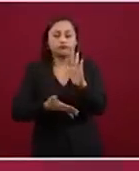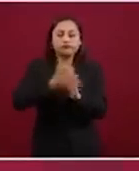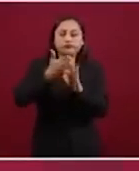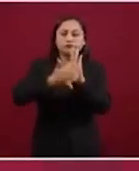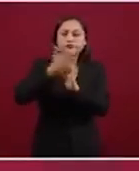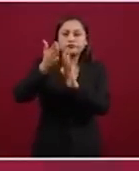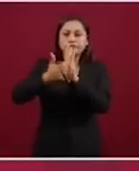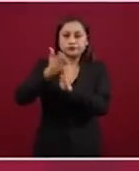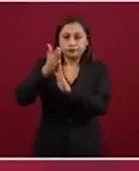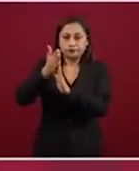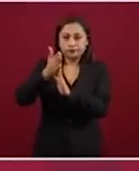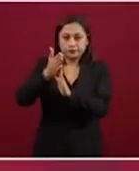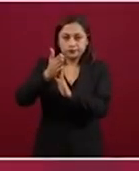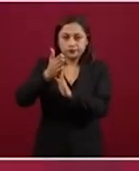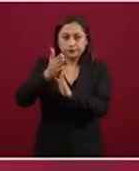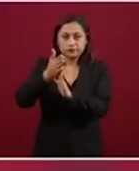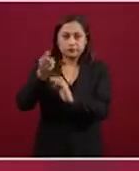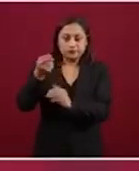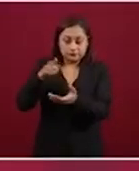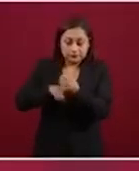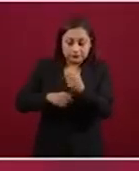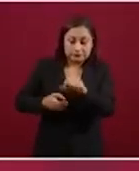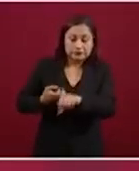para que le aprueben